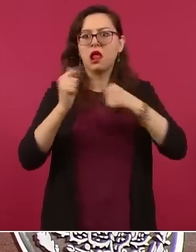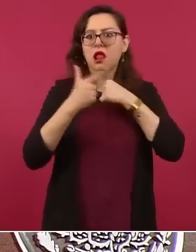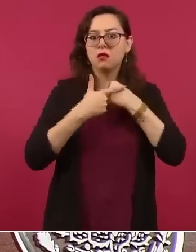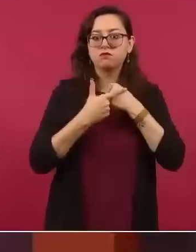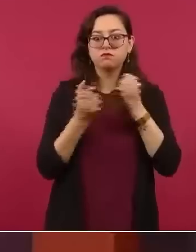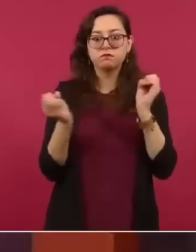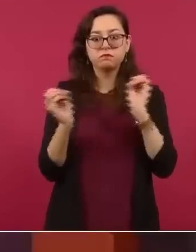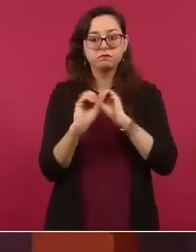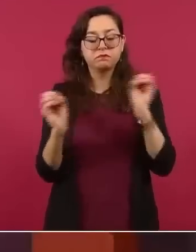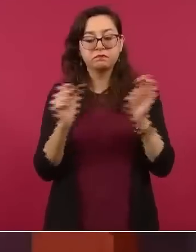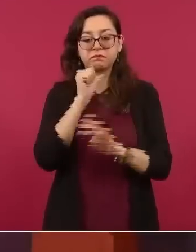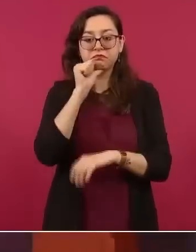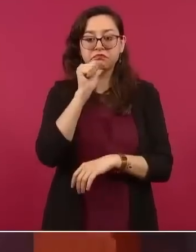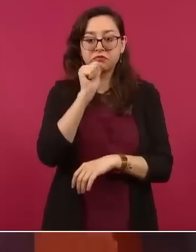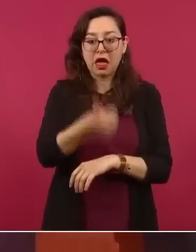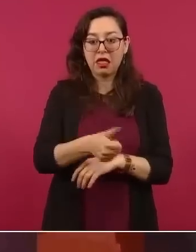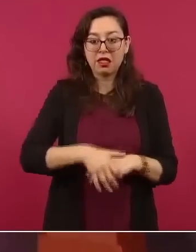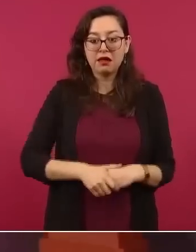bueno, ni la ONU